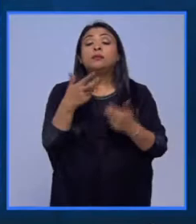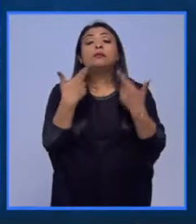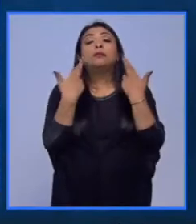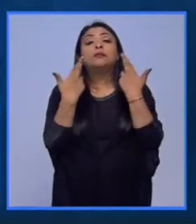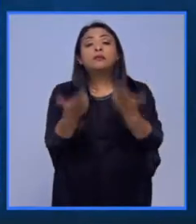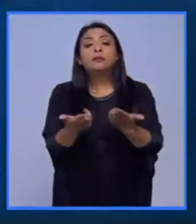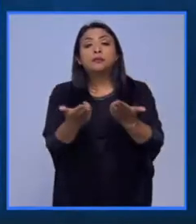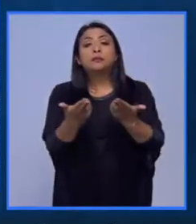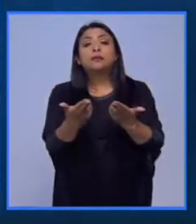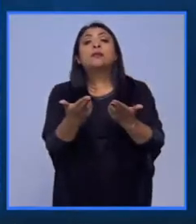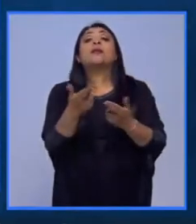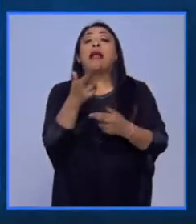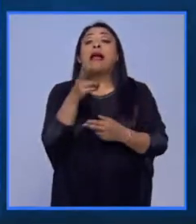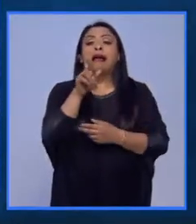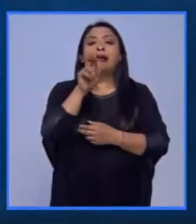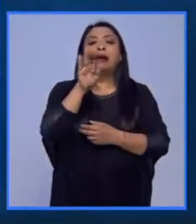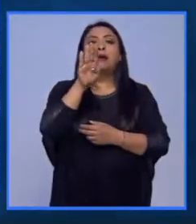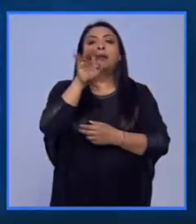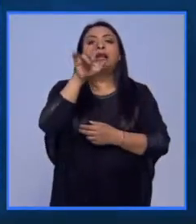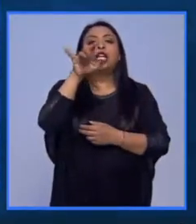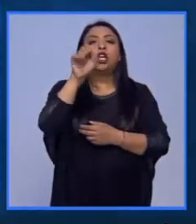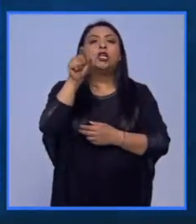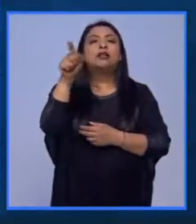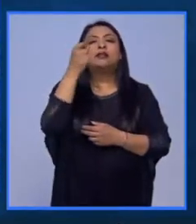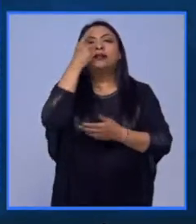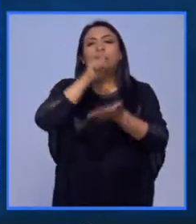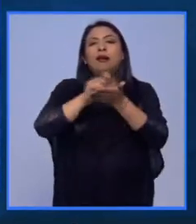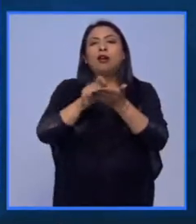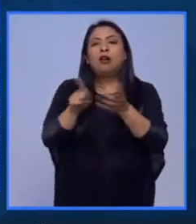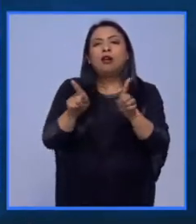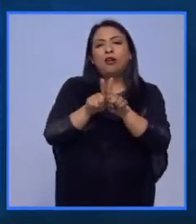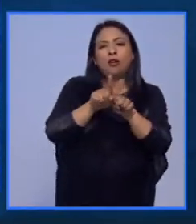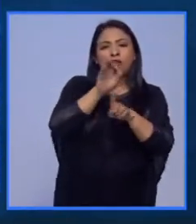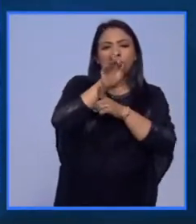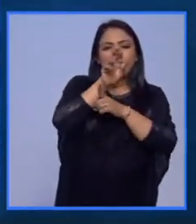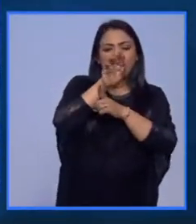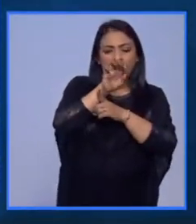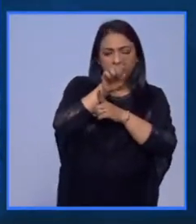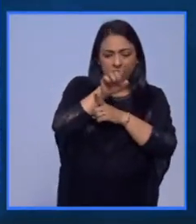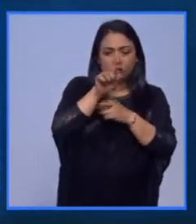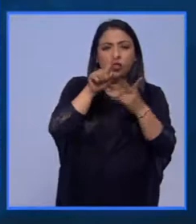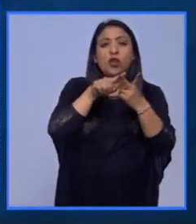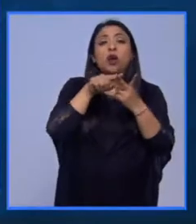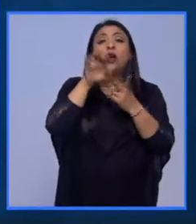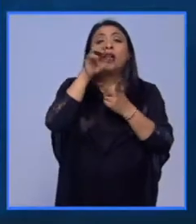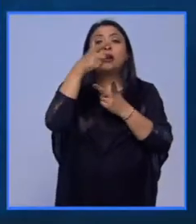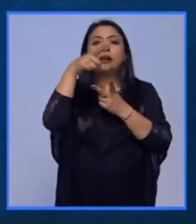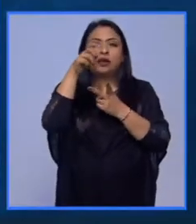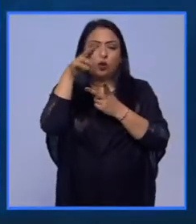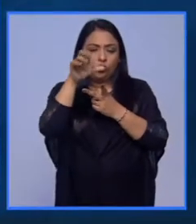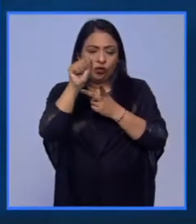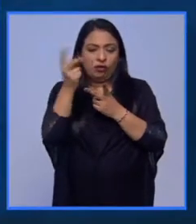a Rebeliones, el libro que hicieron mano a mano Fabricio Mejía Madrid y Enrique Dussel.